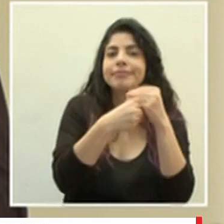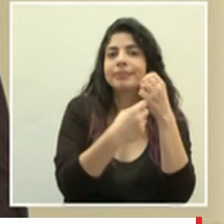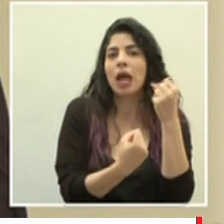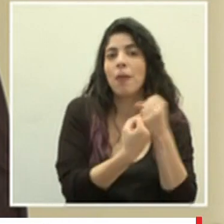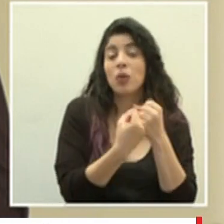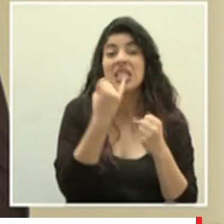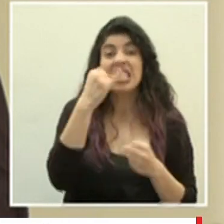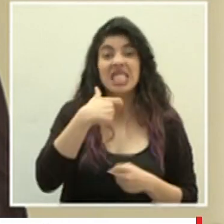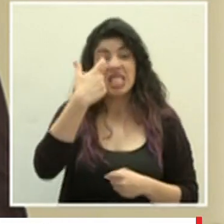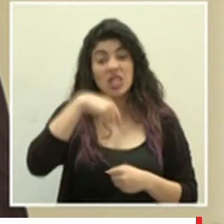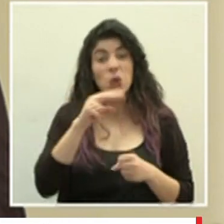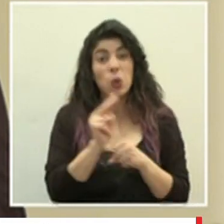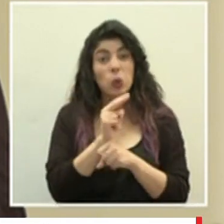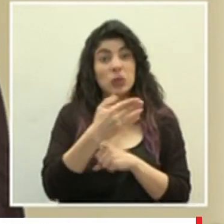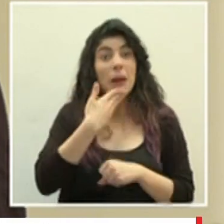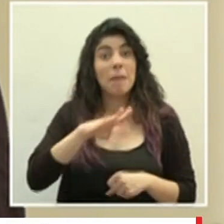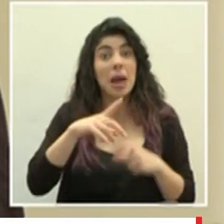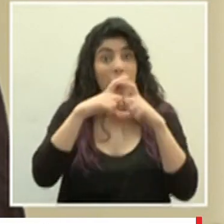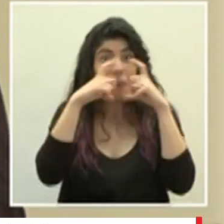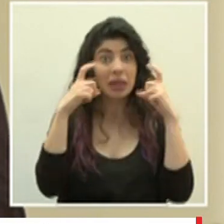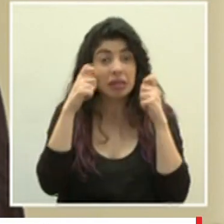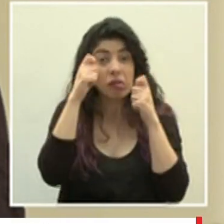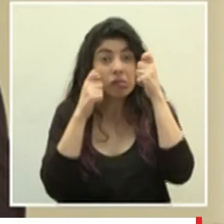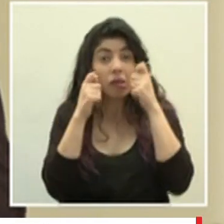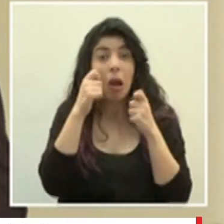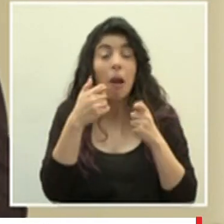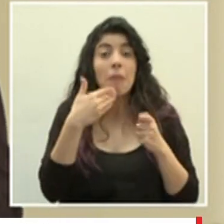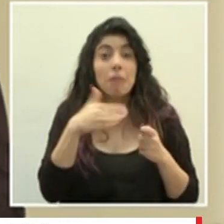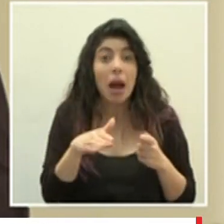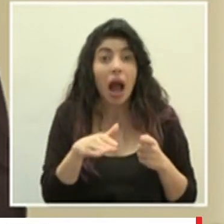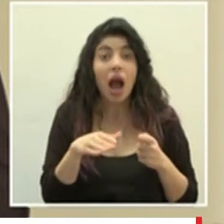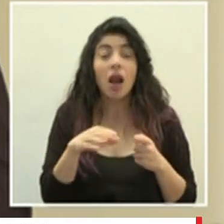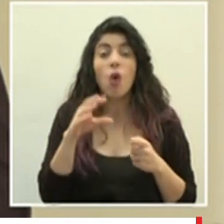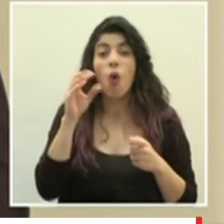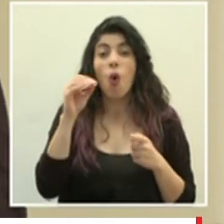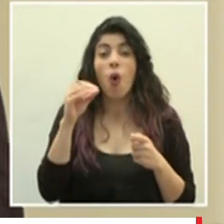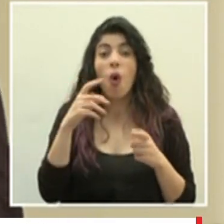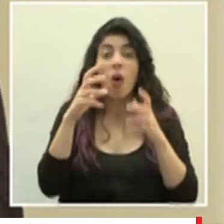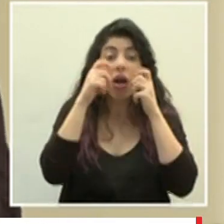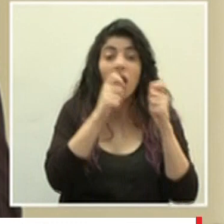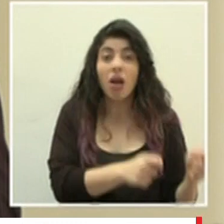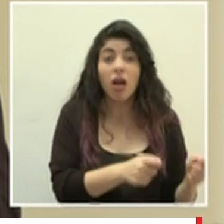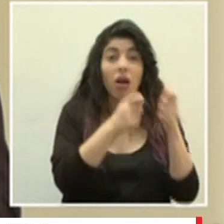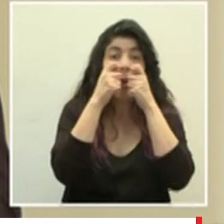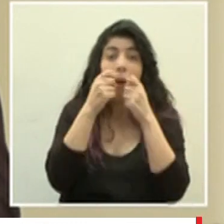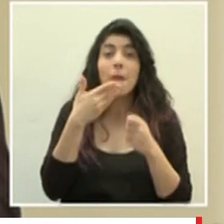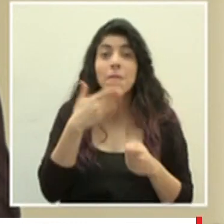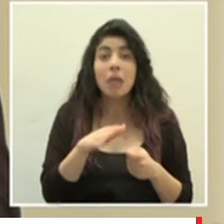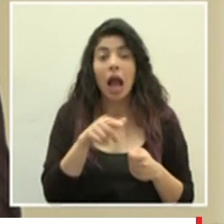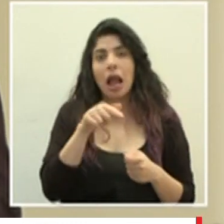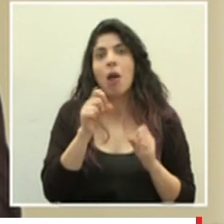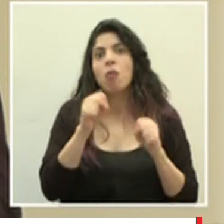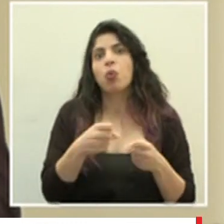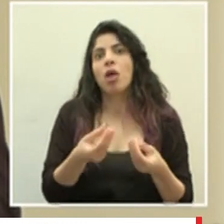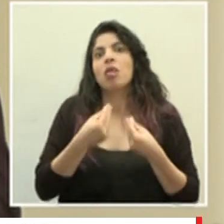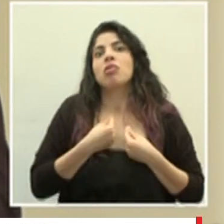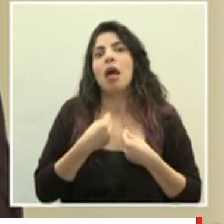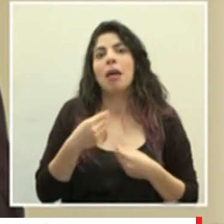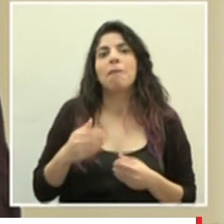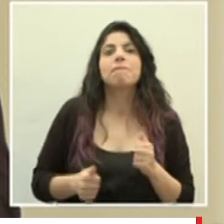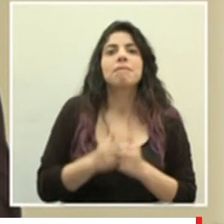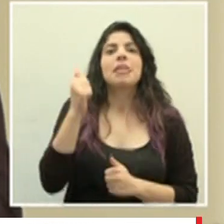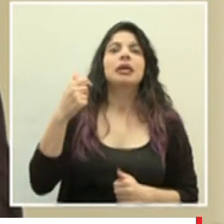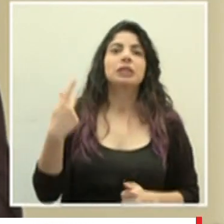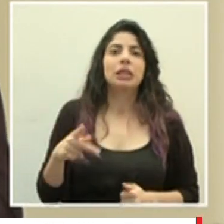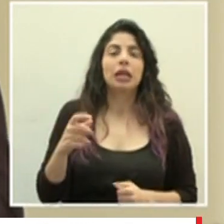mal uso, su mala colocación, su mala disposición final puede llevar incluso un riesgo incrementado